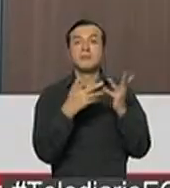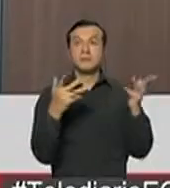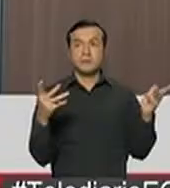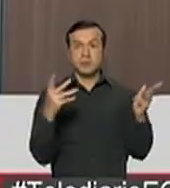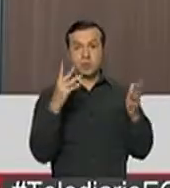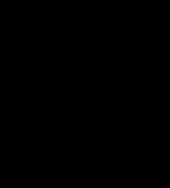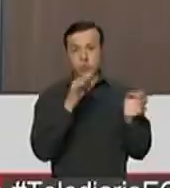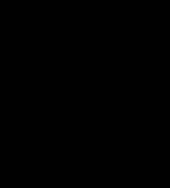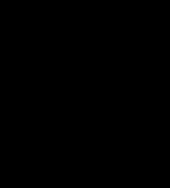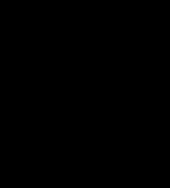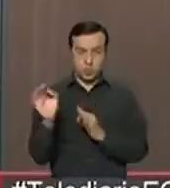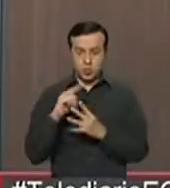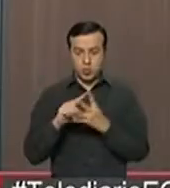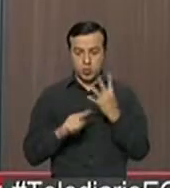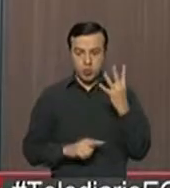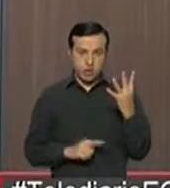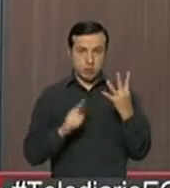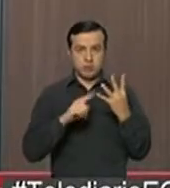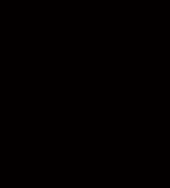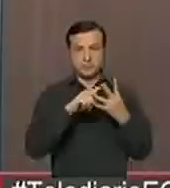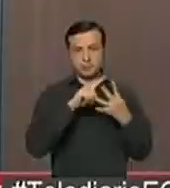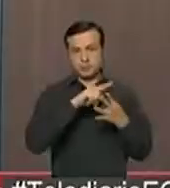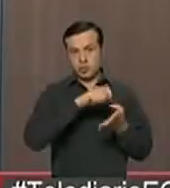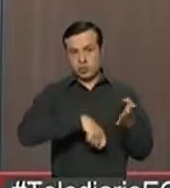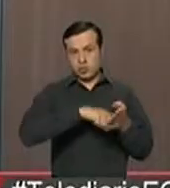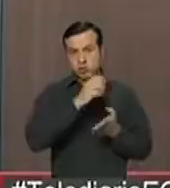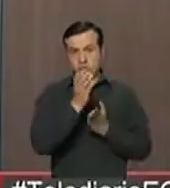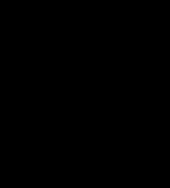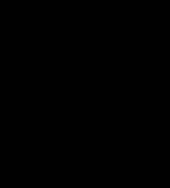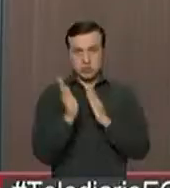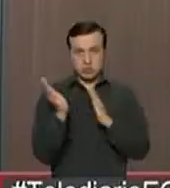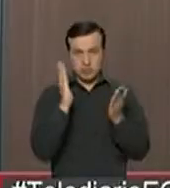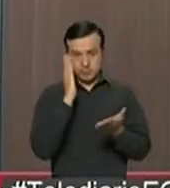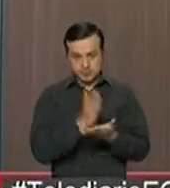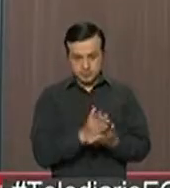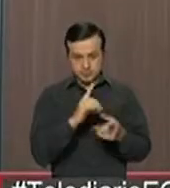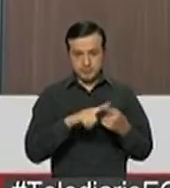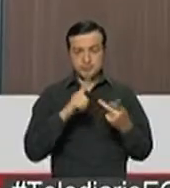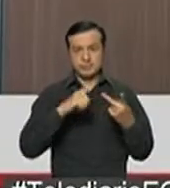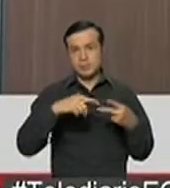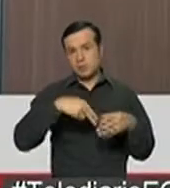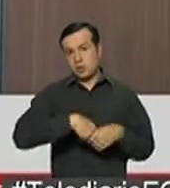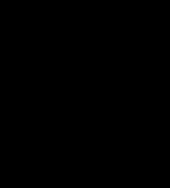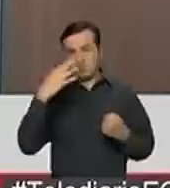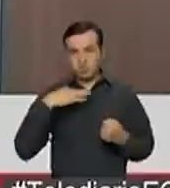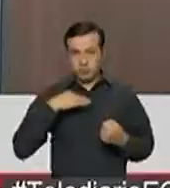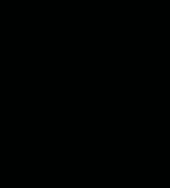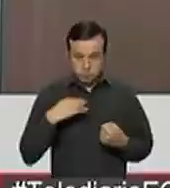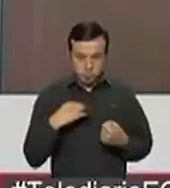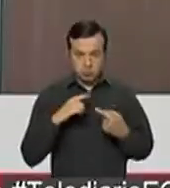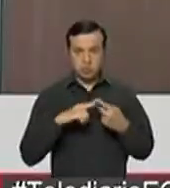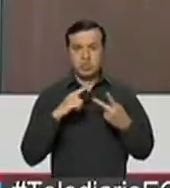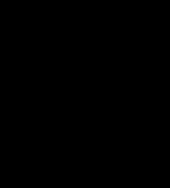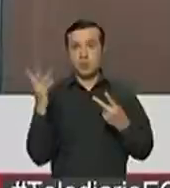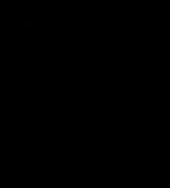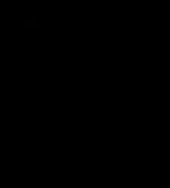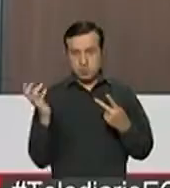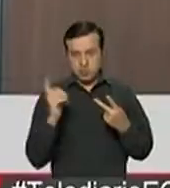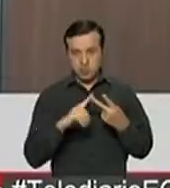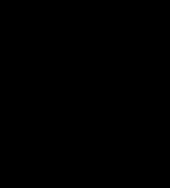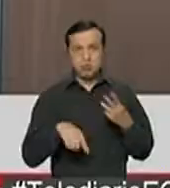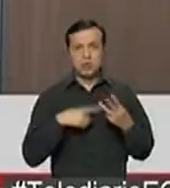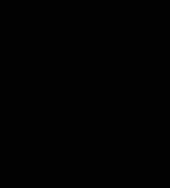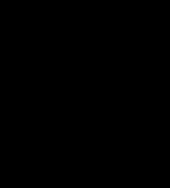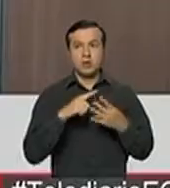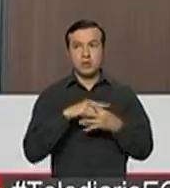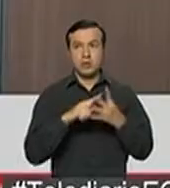4 mecanismos: terminación de contratos de servicios ocasionales, renuncias voluntarias, jubilaciones y suspensión